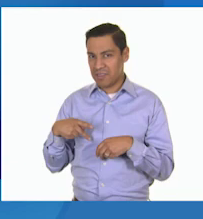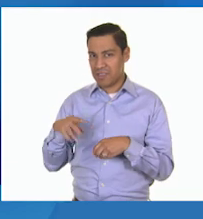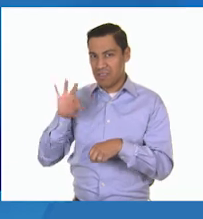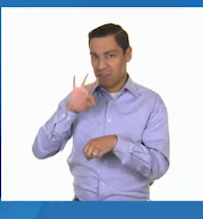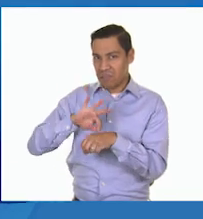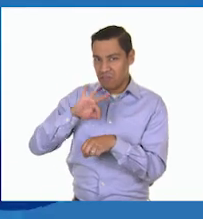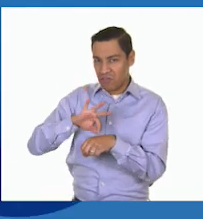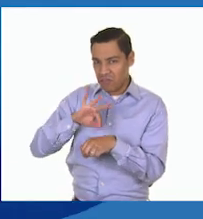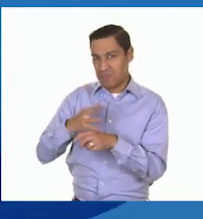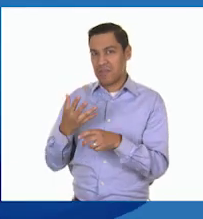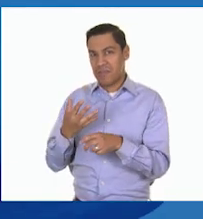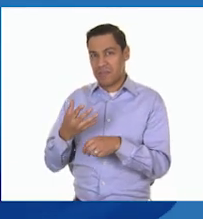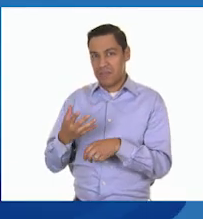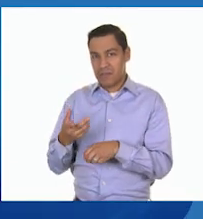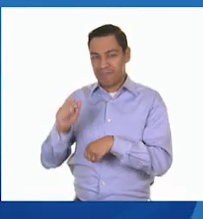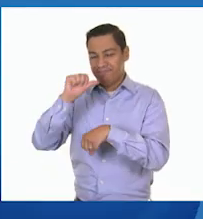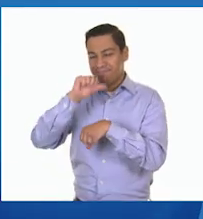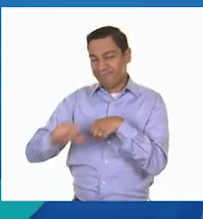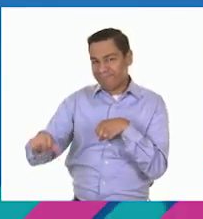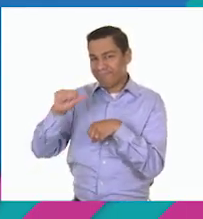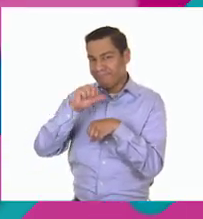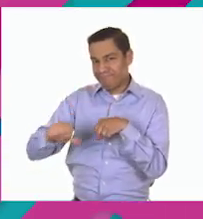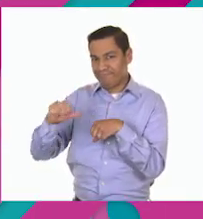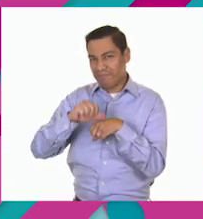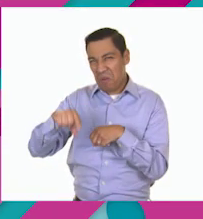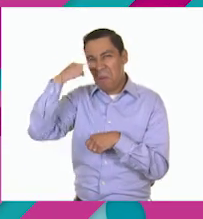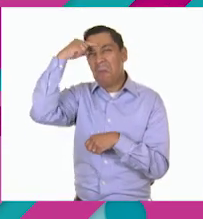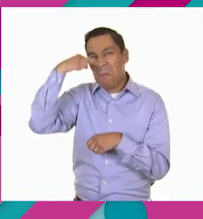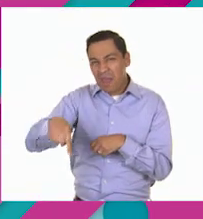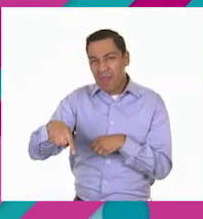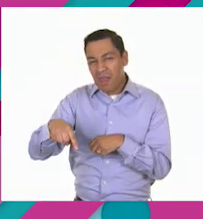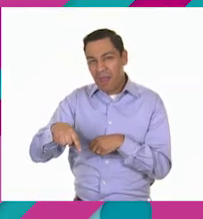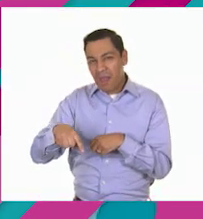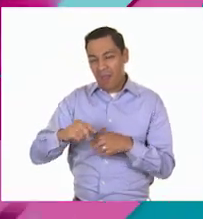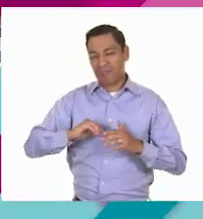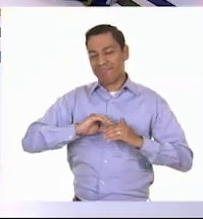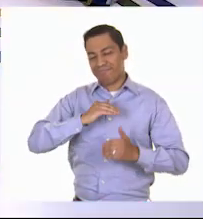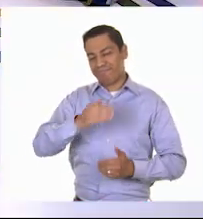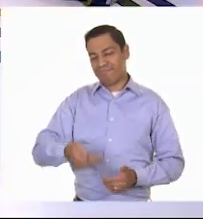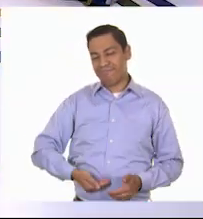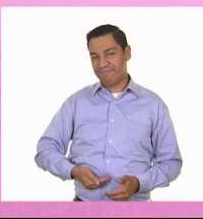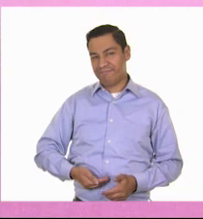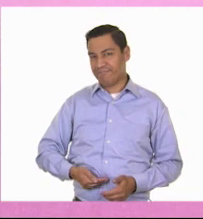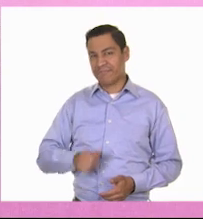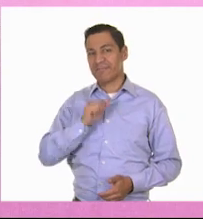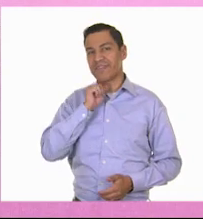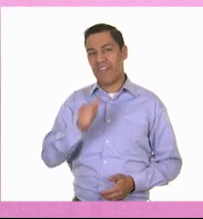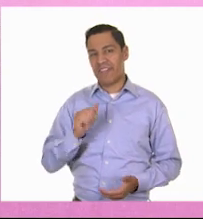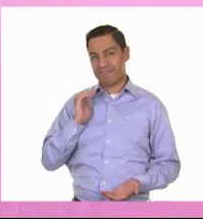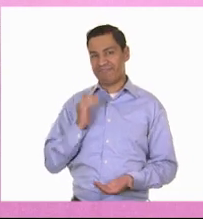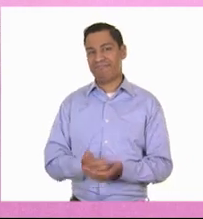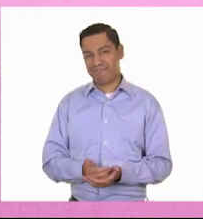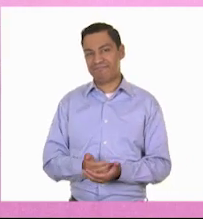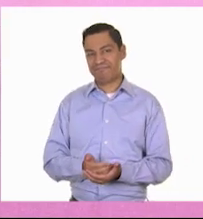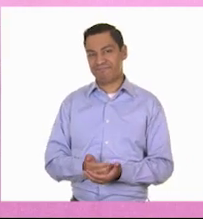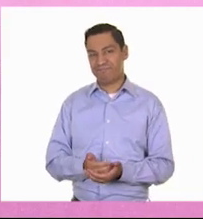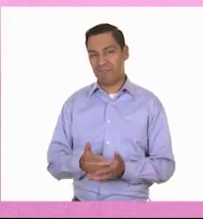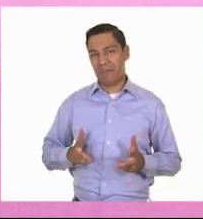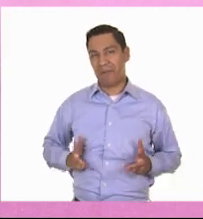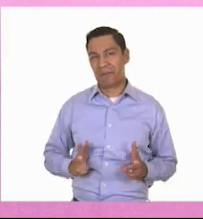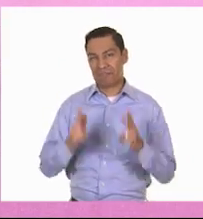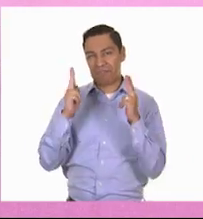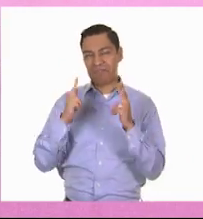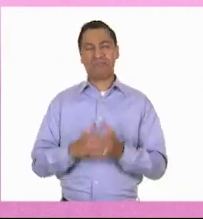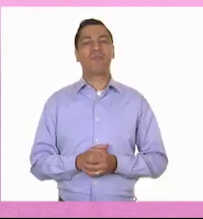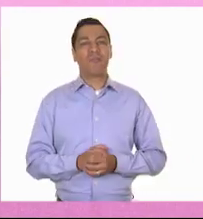Para conocer a detalle la nota informativa, a veces es necesario leerla de forma completa. Ah, claro, porque entonces uno más o menos se hizo la